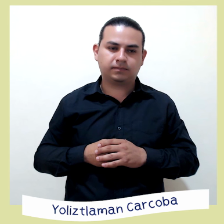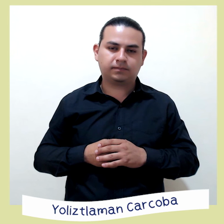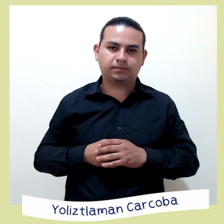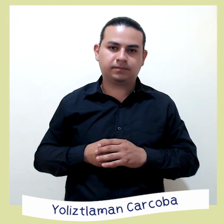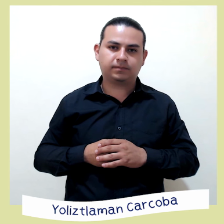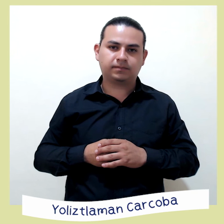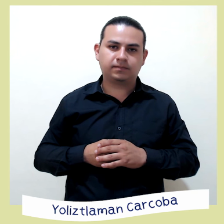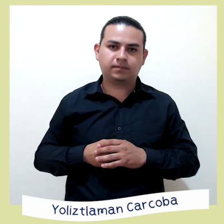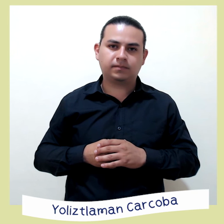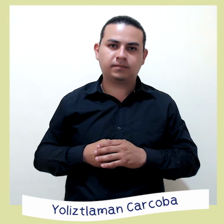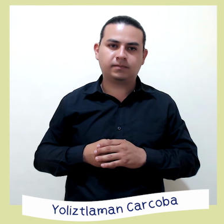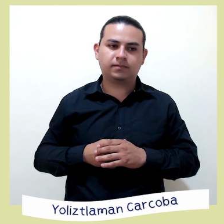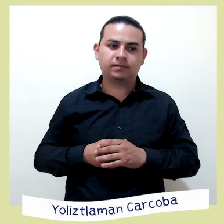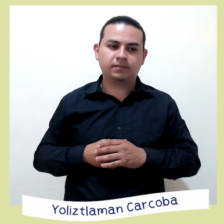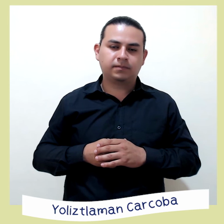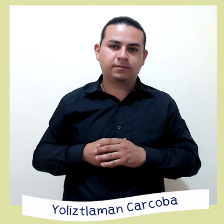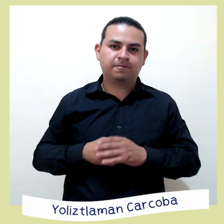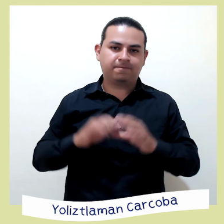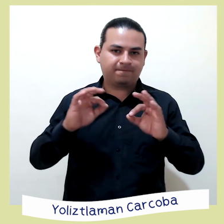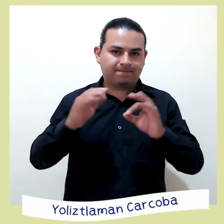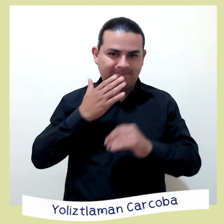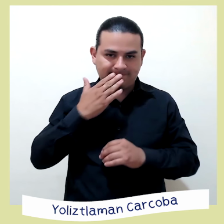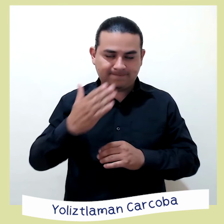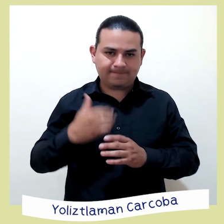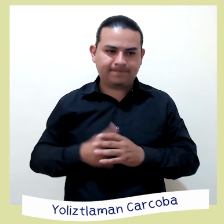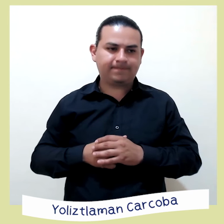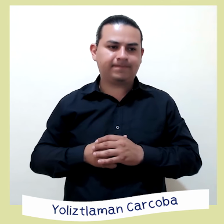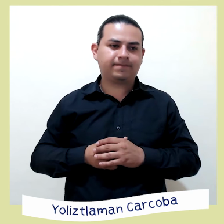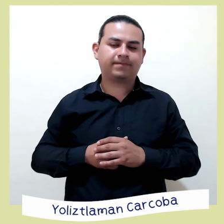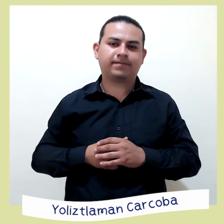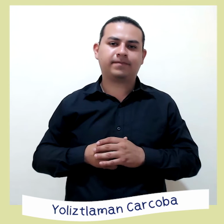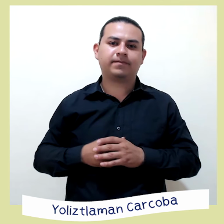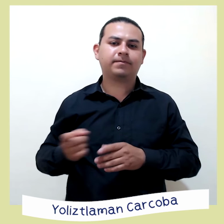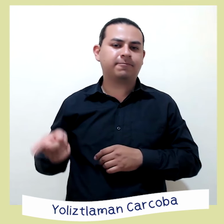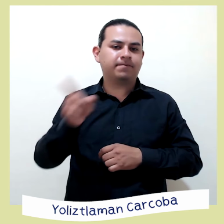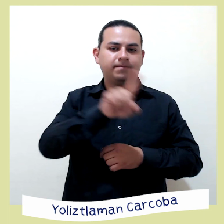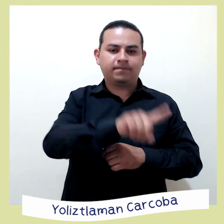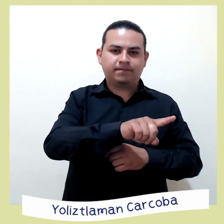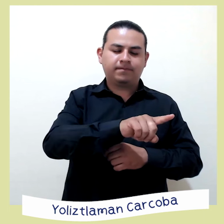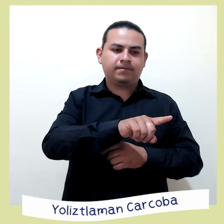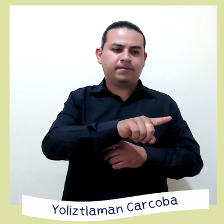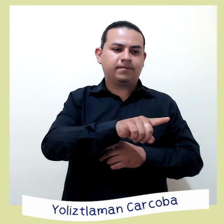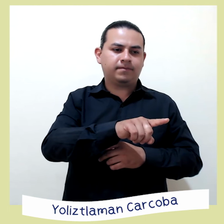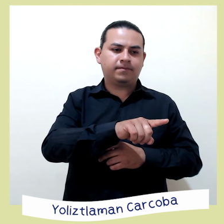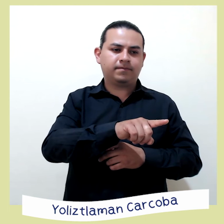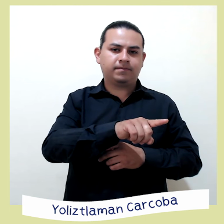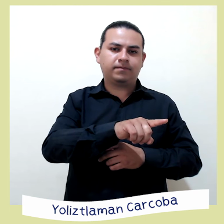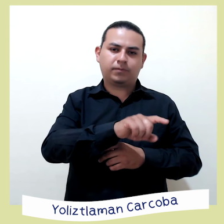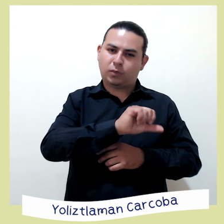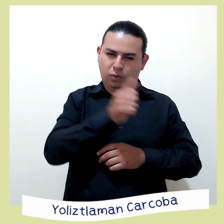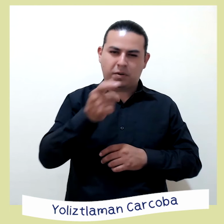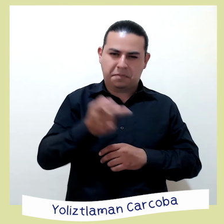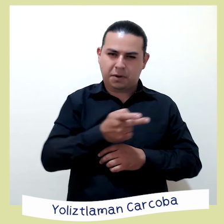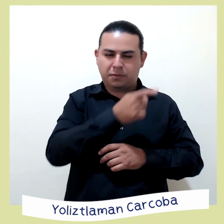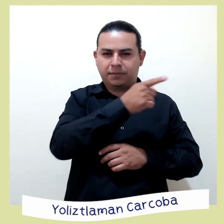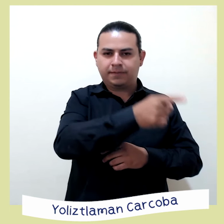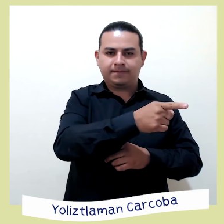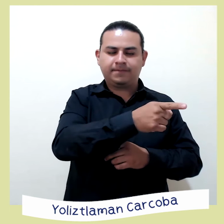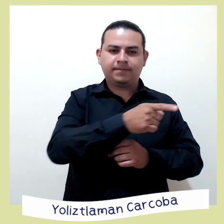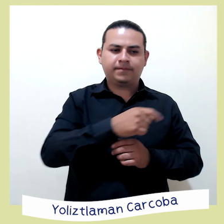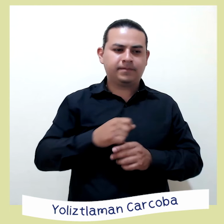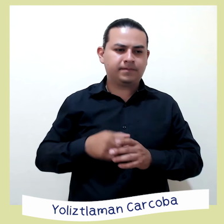Ok, muchas gracias, Luis Miguel. Vamos a pasar ahora a la siguiente pregunta.